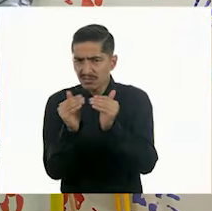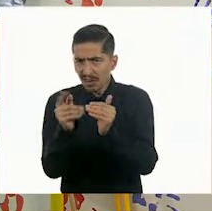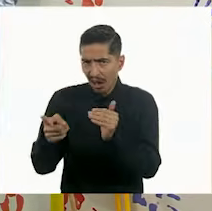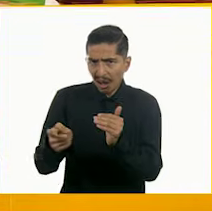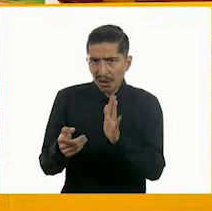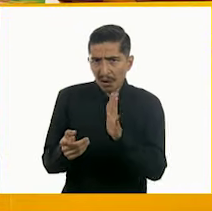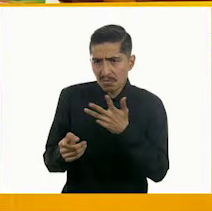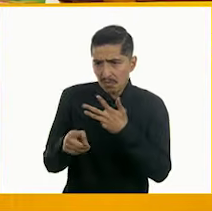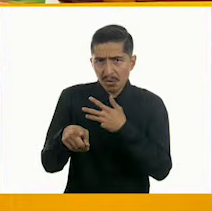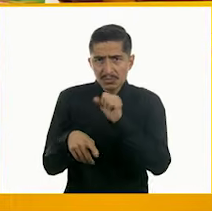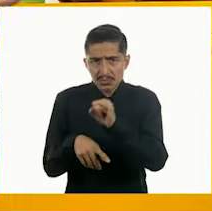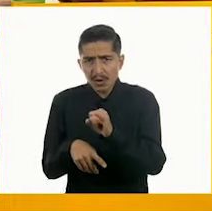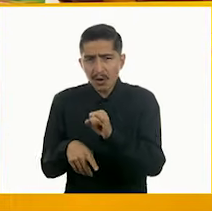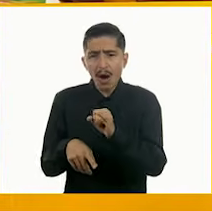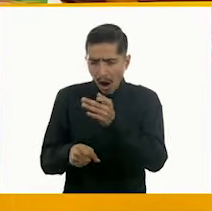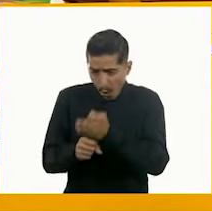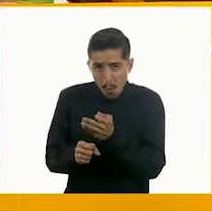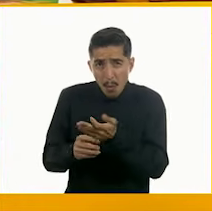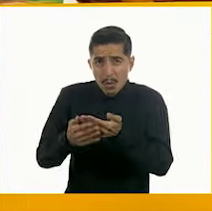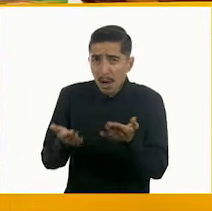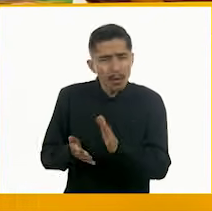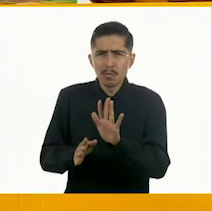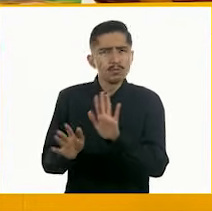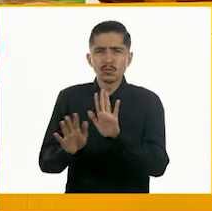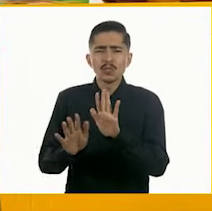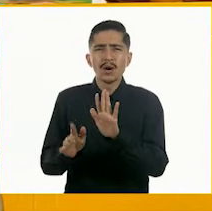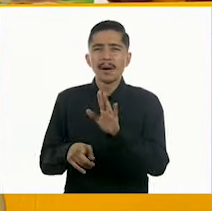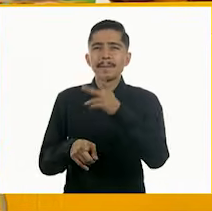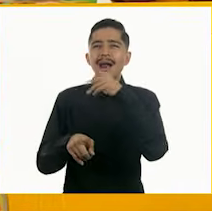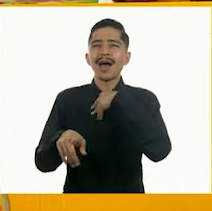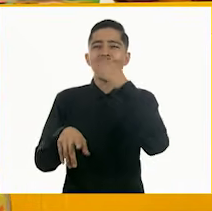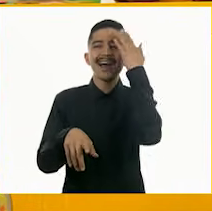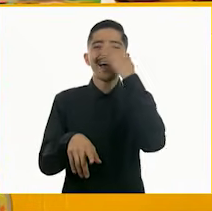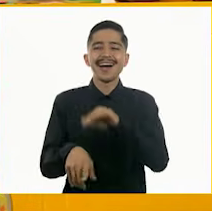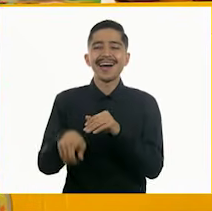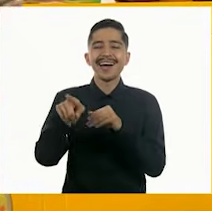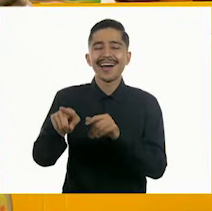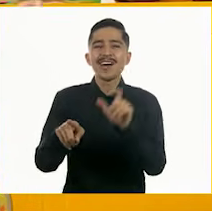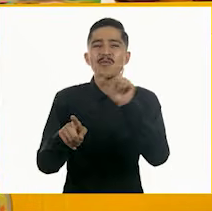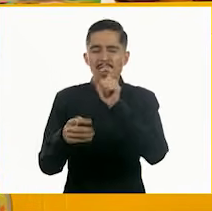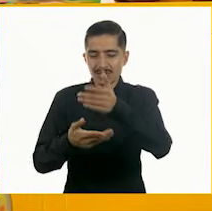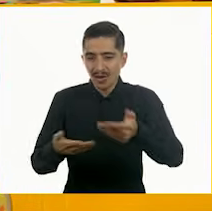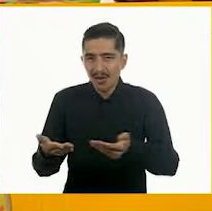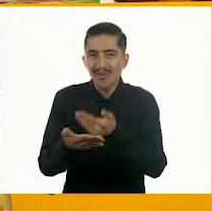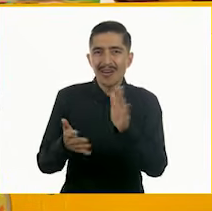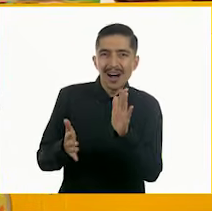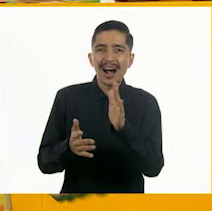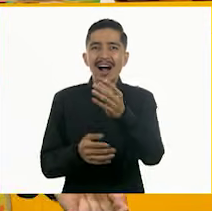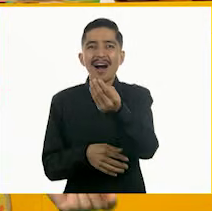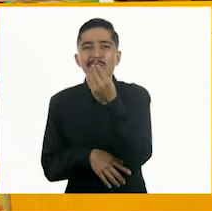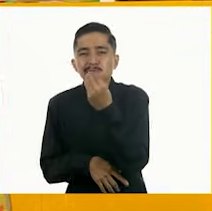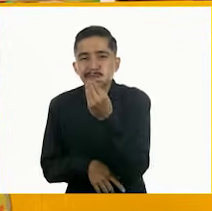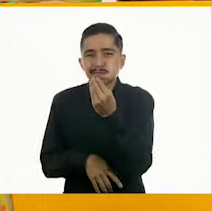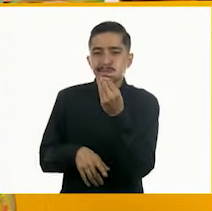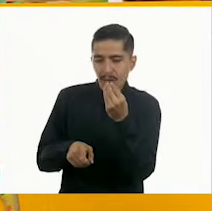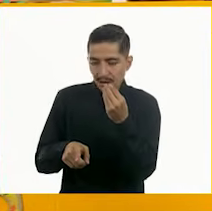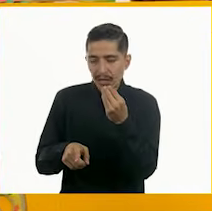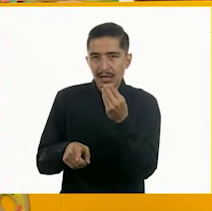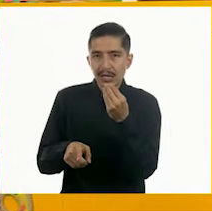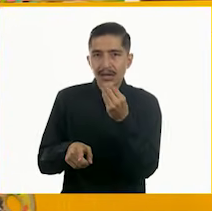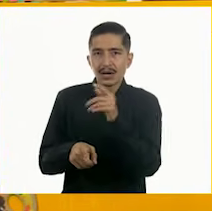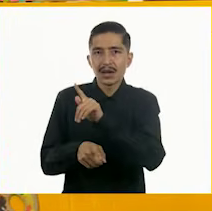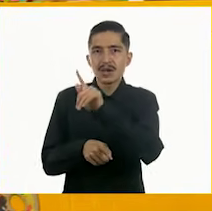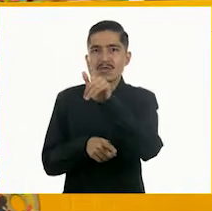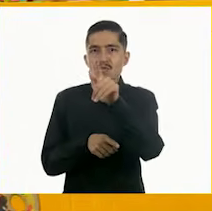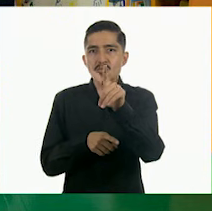sí he tenido. En este momento no, pero creo saber a dónde vas cuando compartimos los alimentos con esa mascota, pero además lo